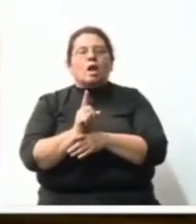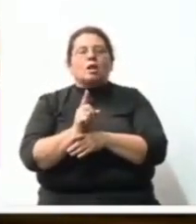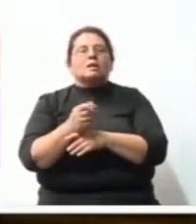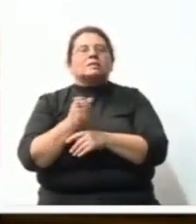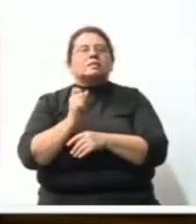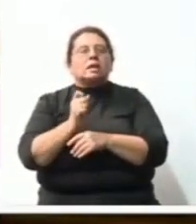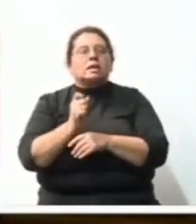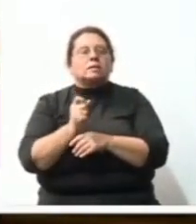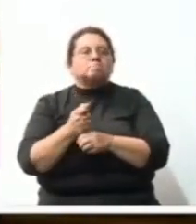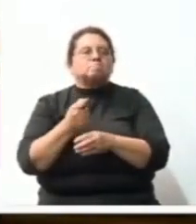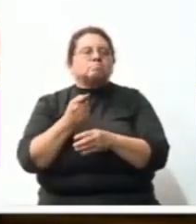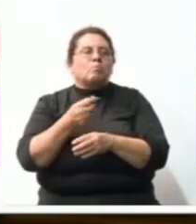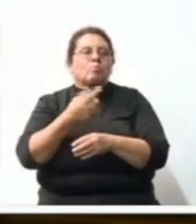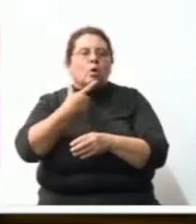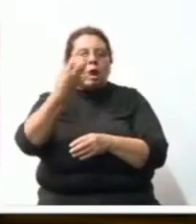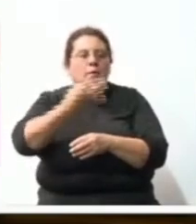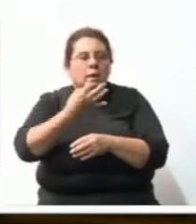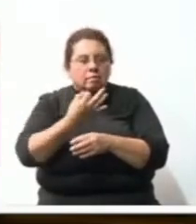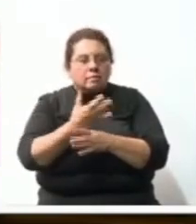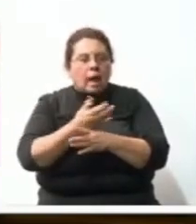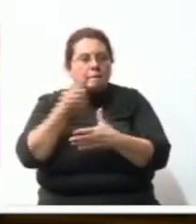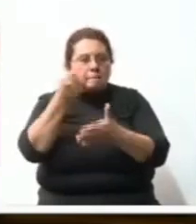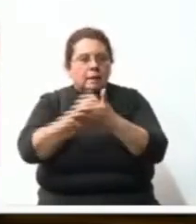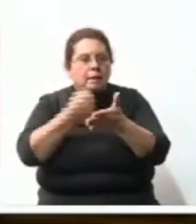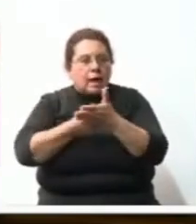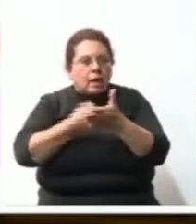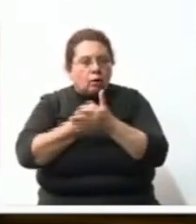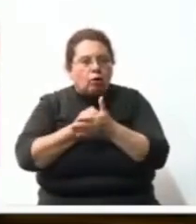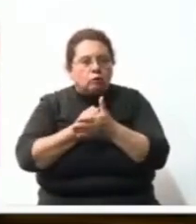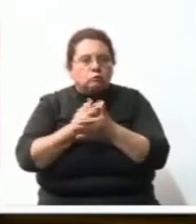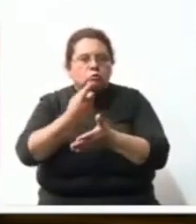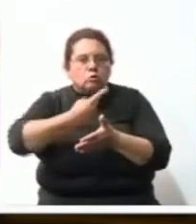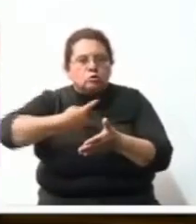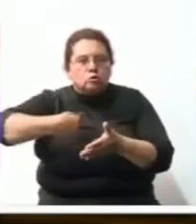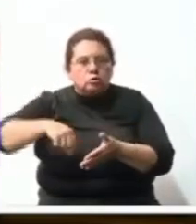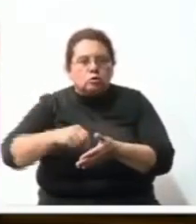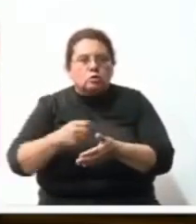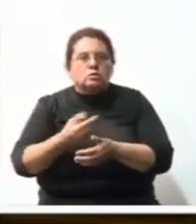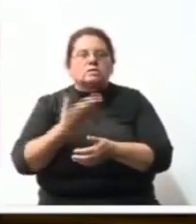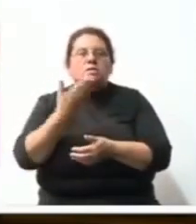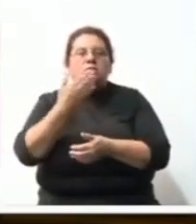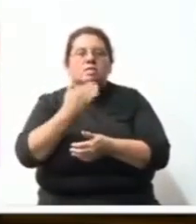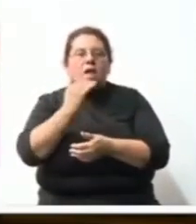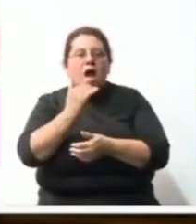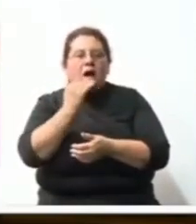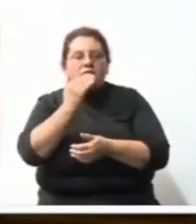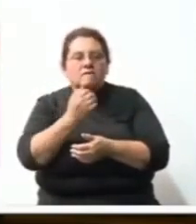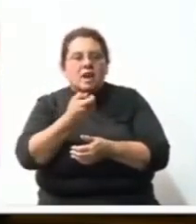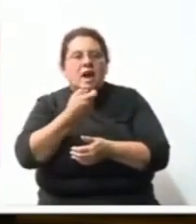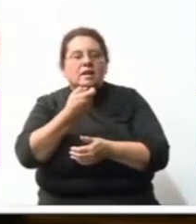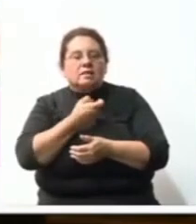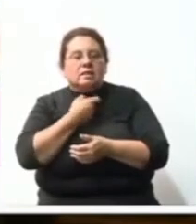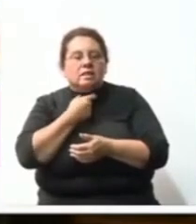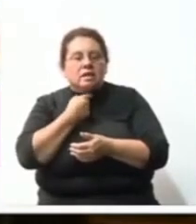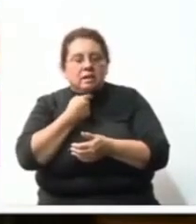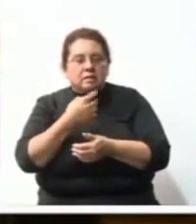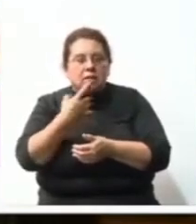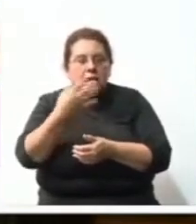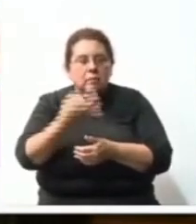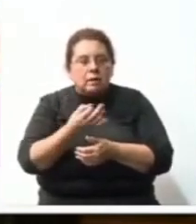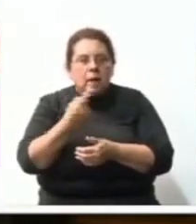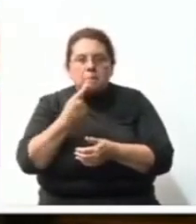fuimos nosotros si quieren hablar realmente de la verdad que le pregunten a su amigo genocidas